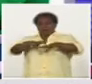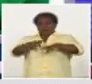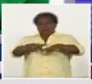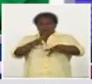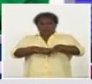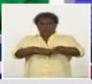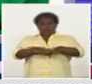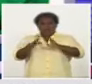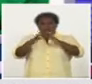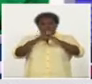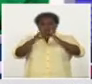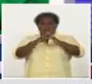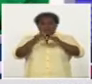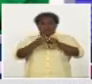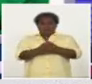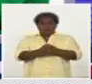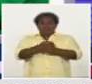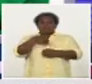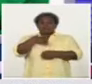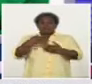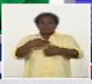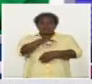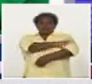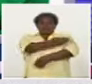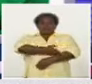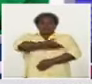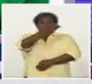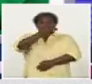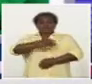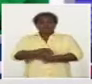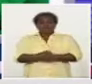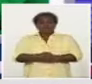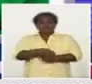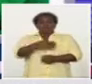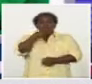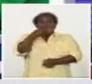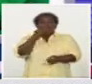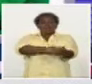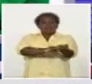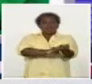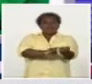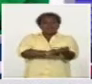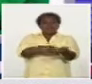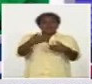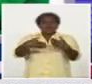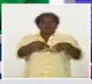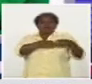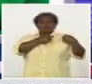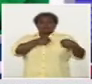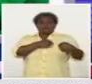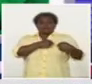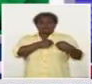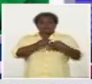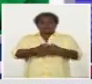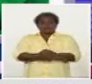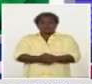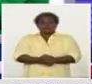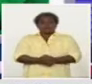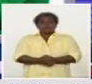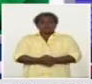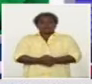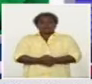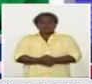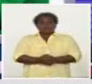Habana, con antecedentes de hipertensión arterial, diabetes mellitus, cardiopatía isquémica, cierto